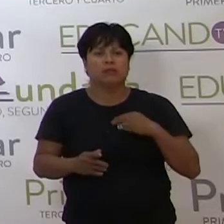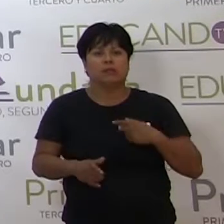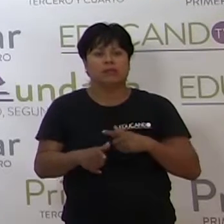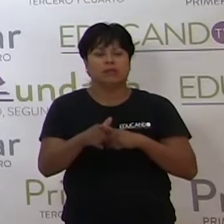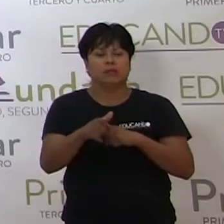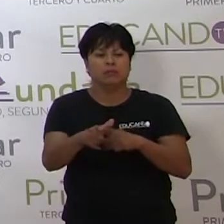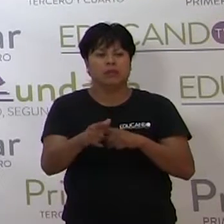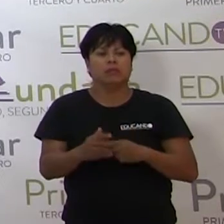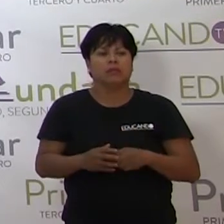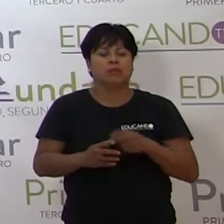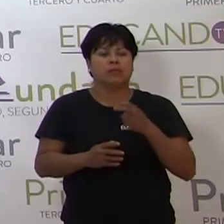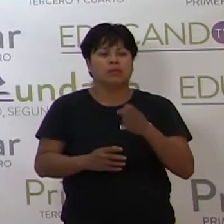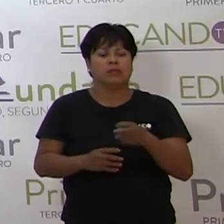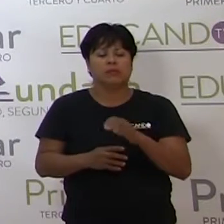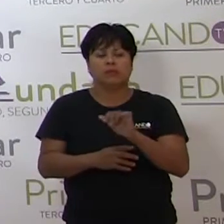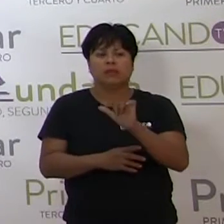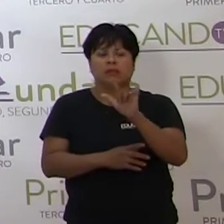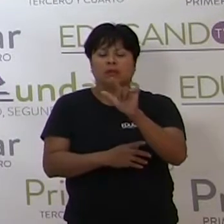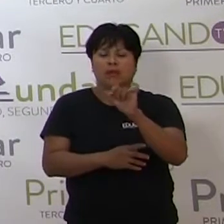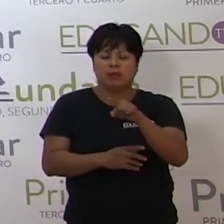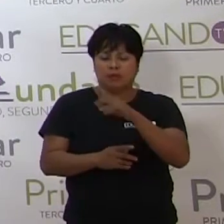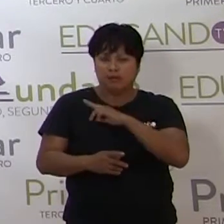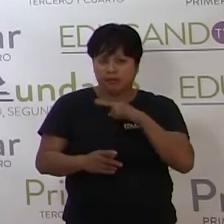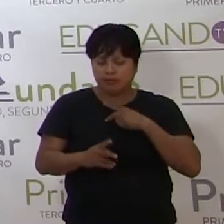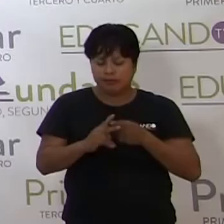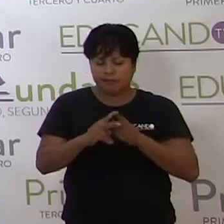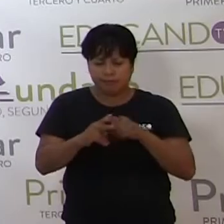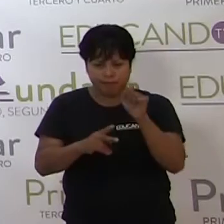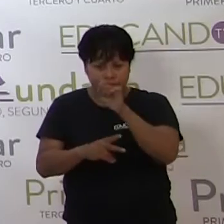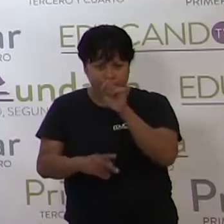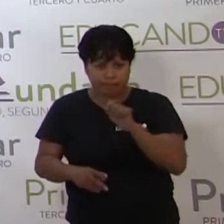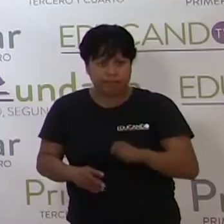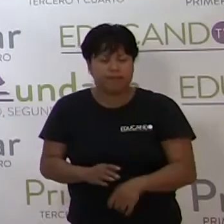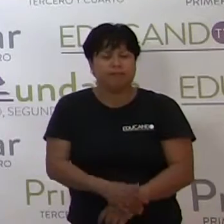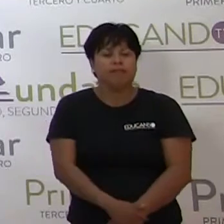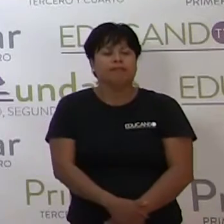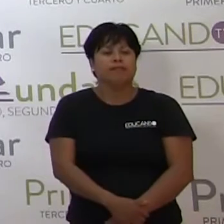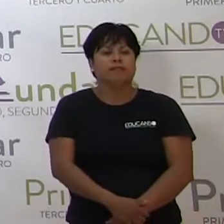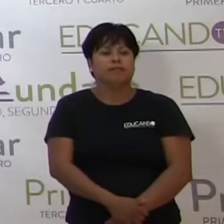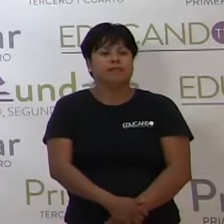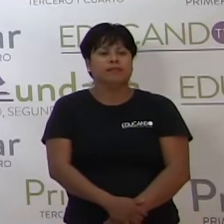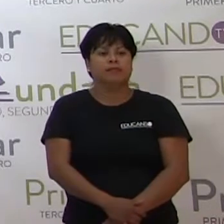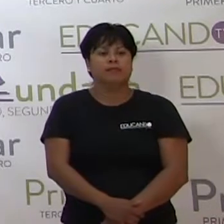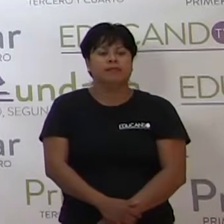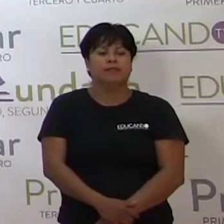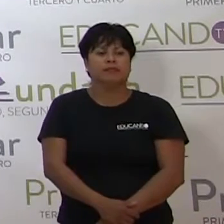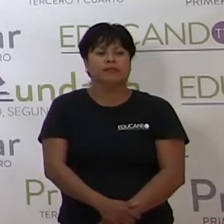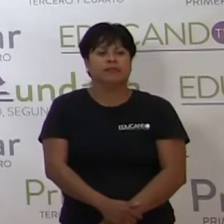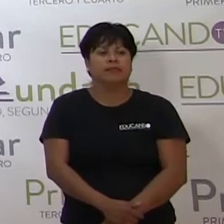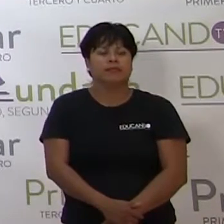el logaritmo de nuestra ecuación.